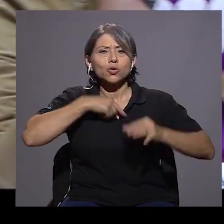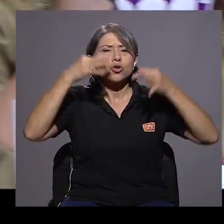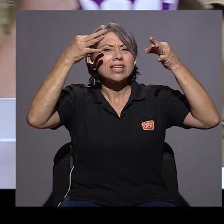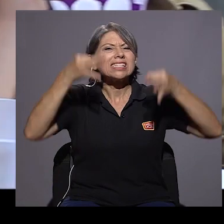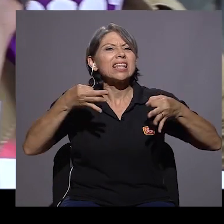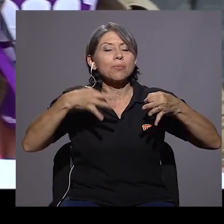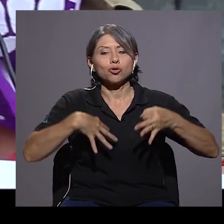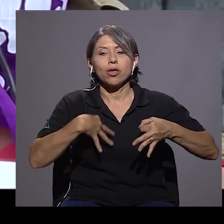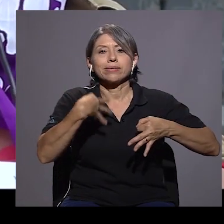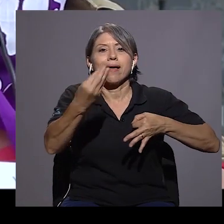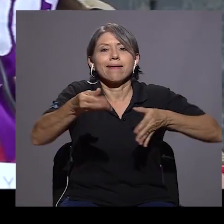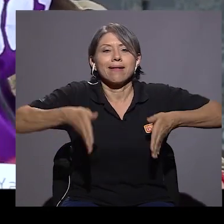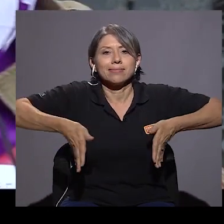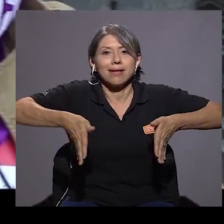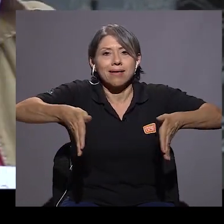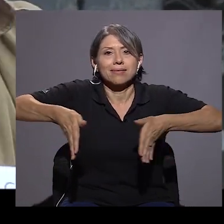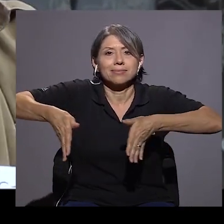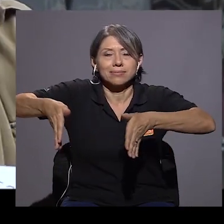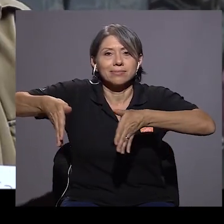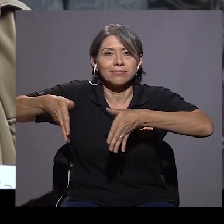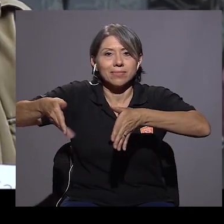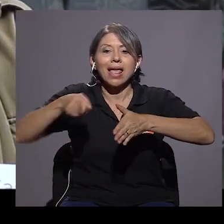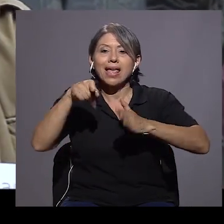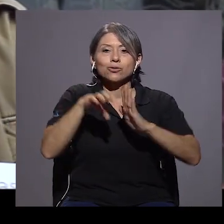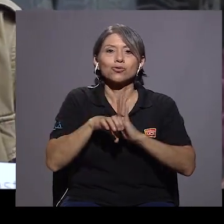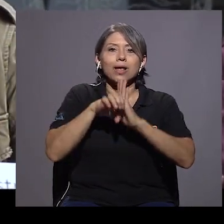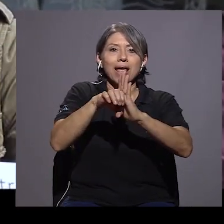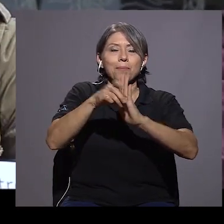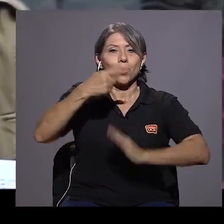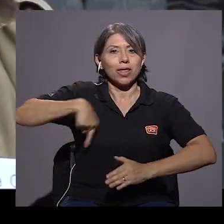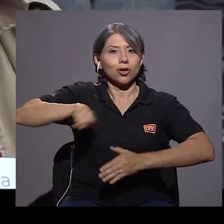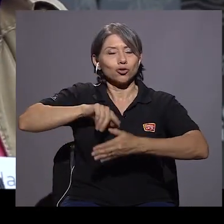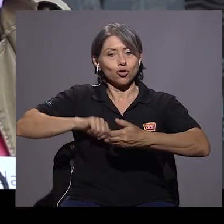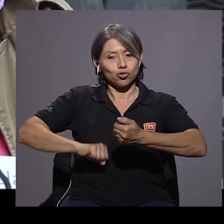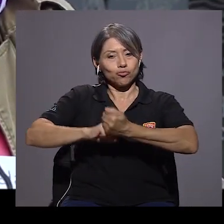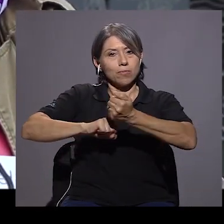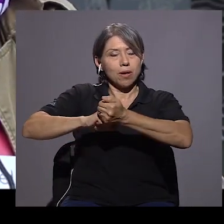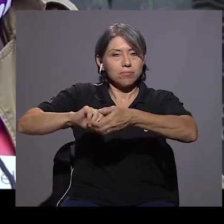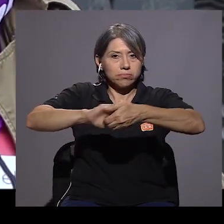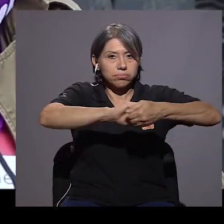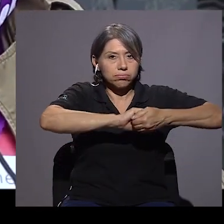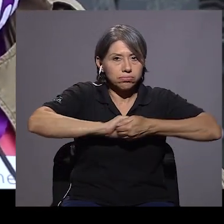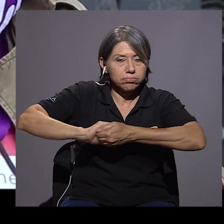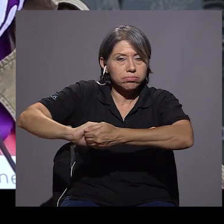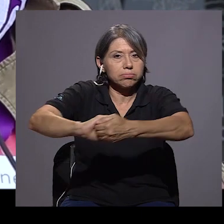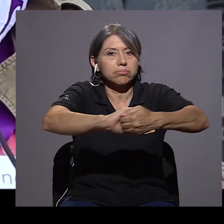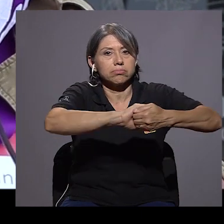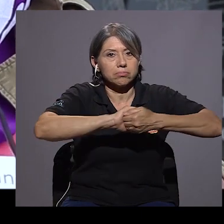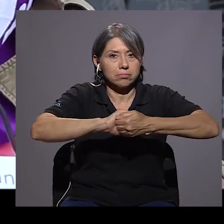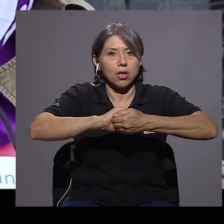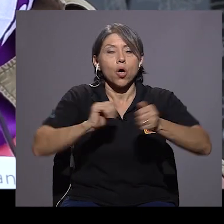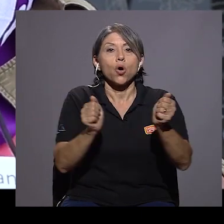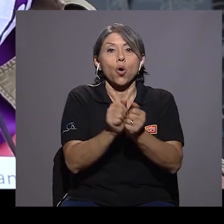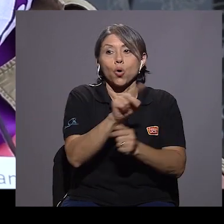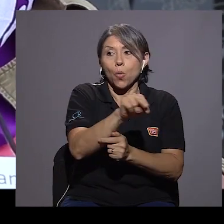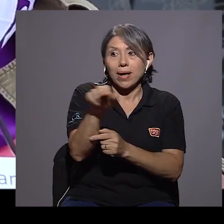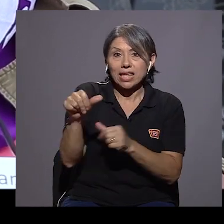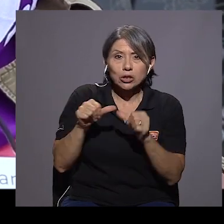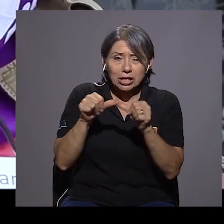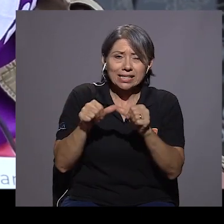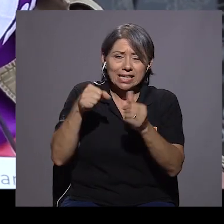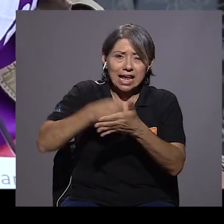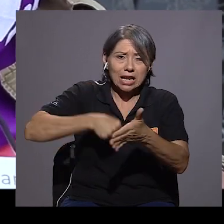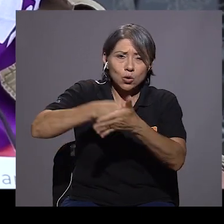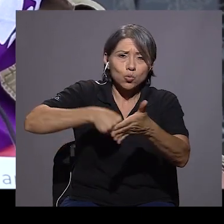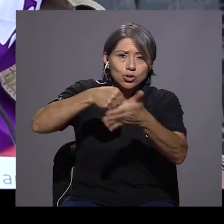de las 6 de la tarde, decidimos tomar las calles y esto es un claro ejemplo de la solidaridad que estamos teniendo entre sedes y